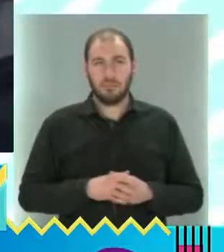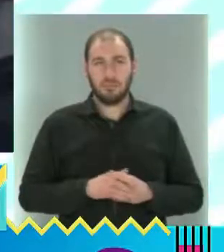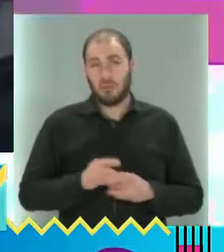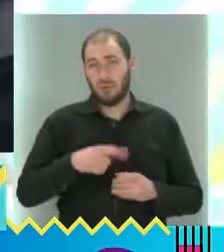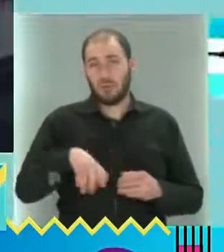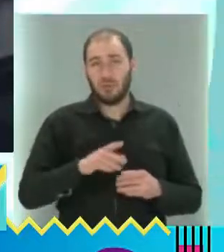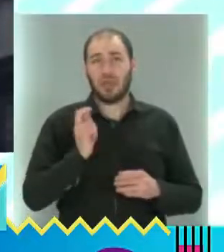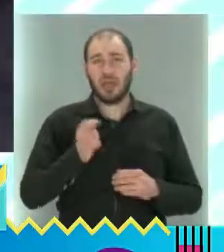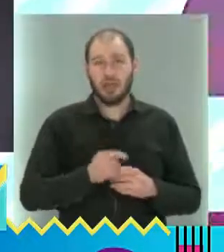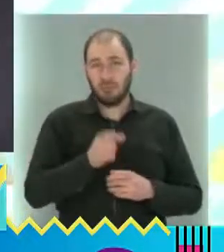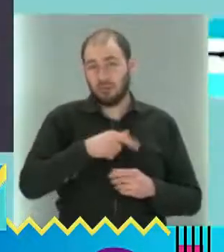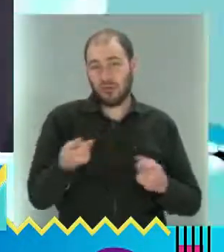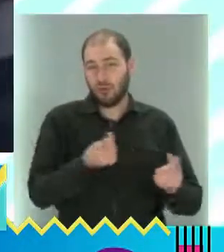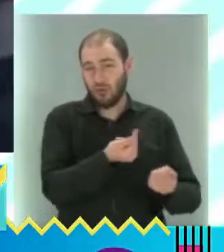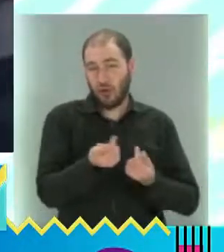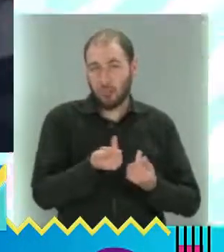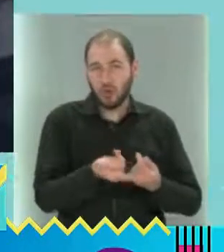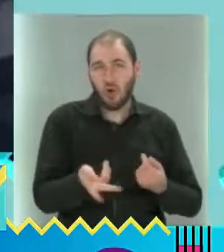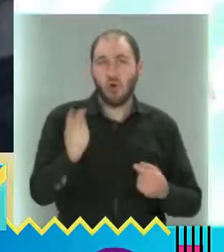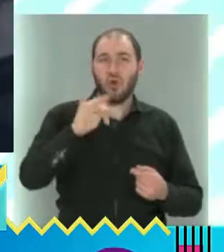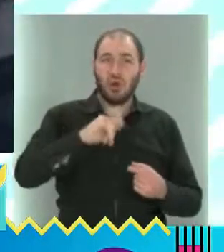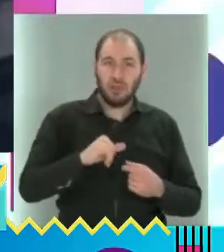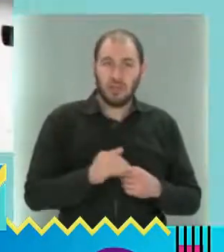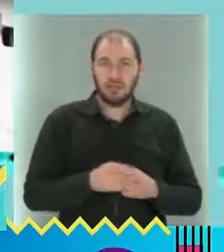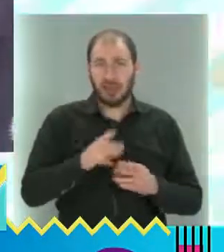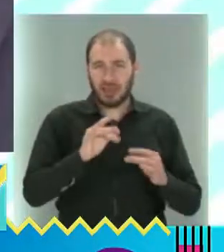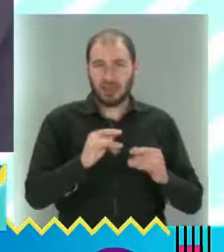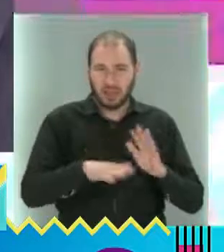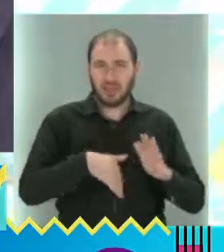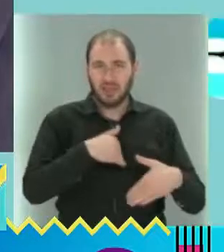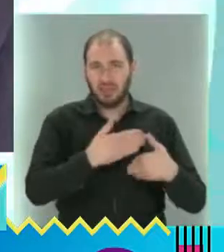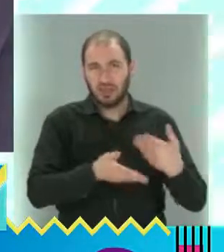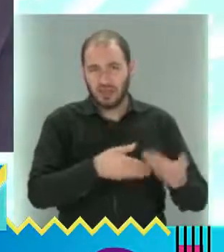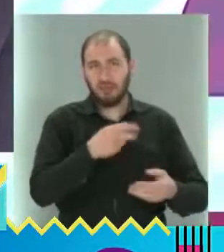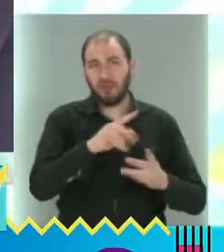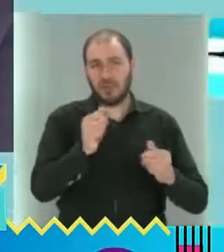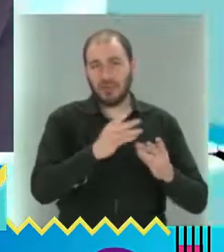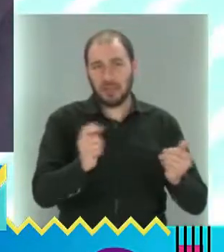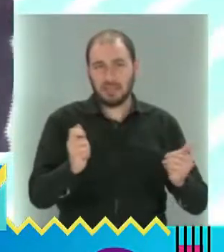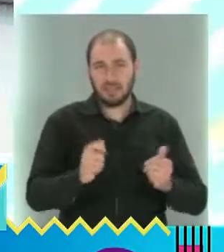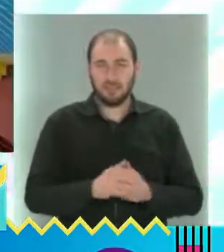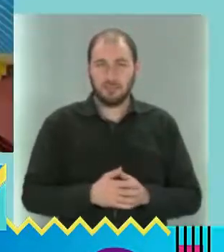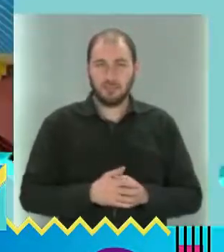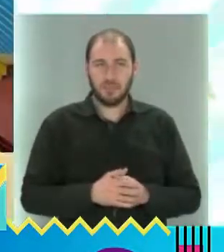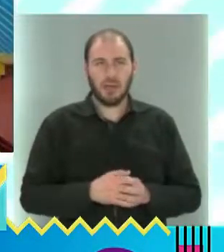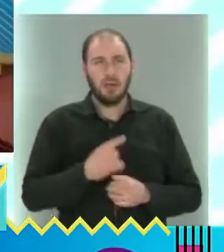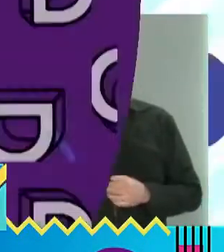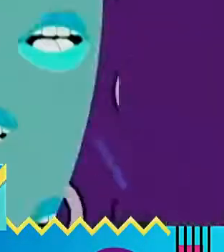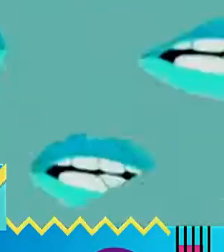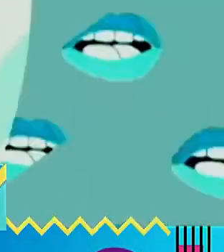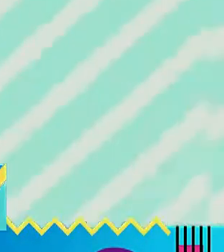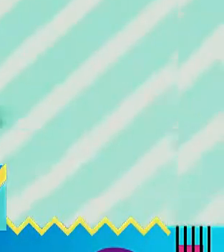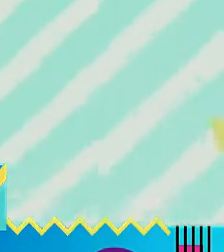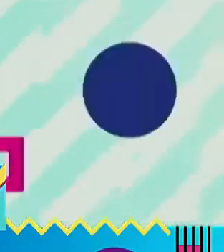somos los consumidores, que día a día nos cuesta más llegar a fin de mes. ¿qué se puede hacer ahora,